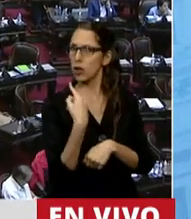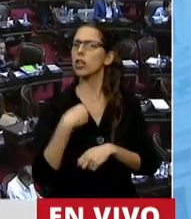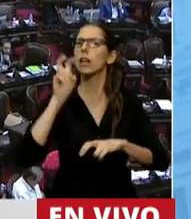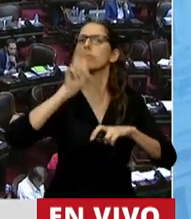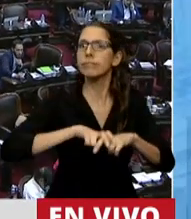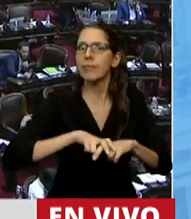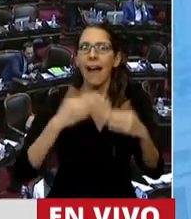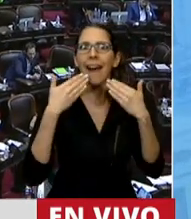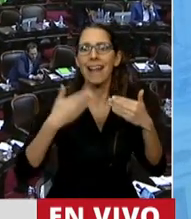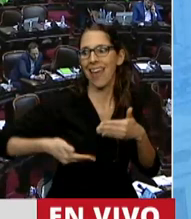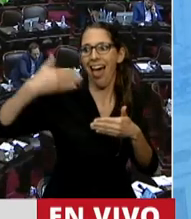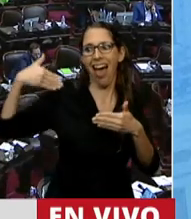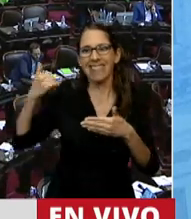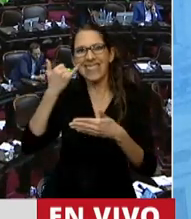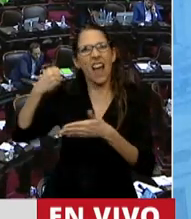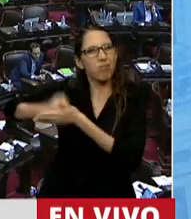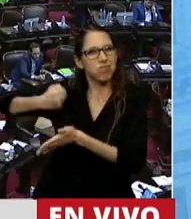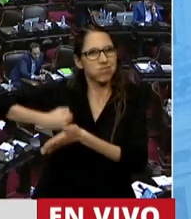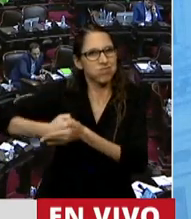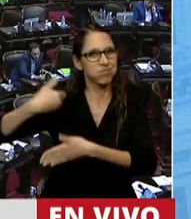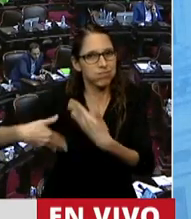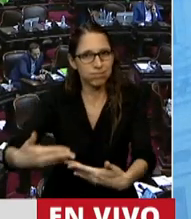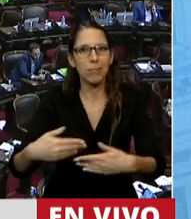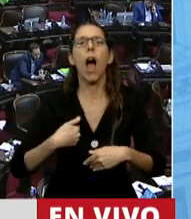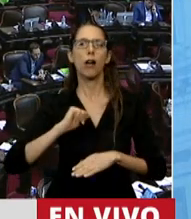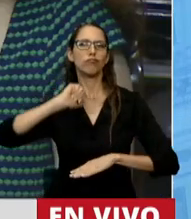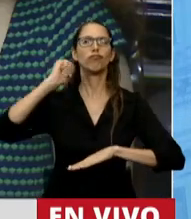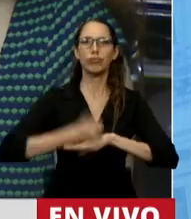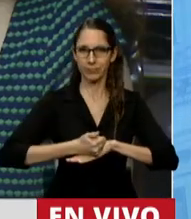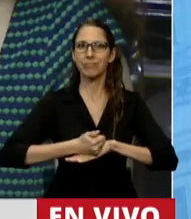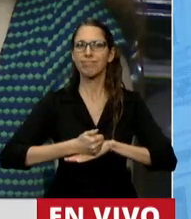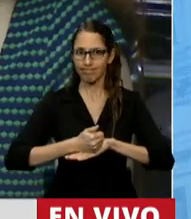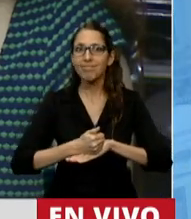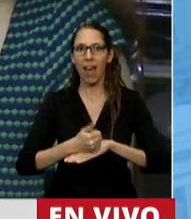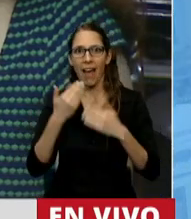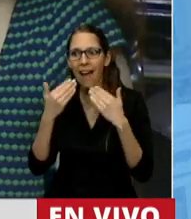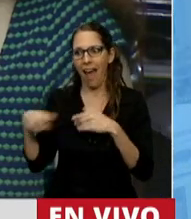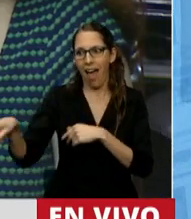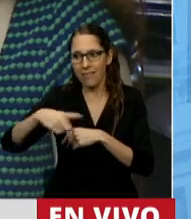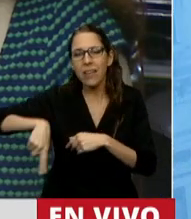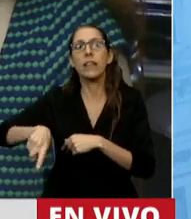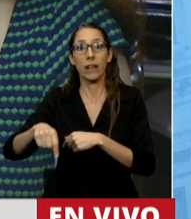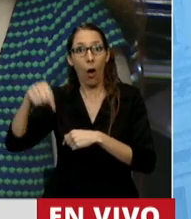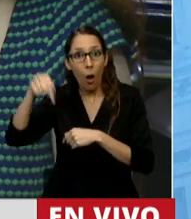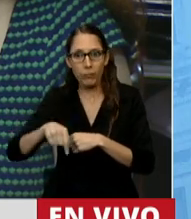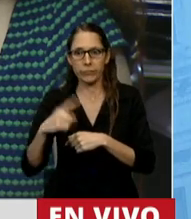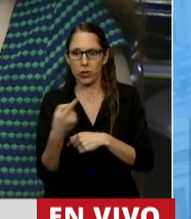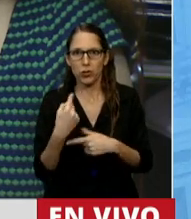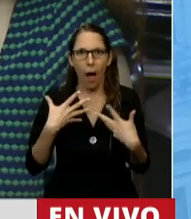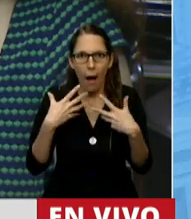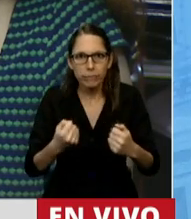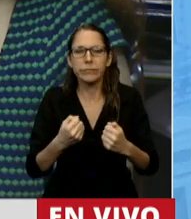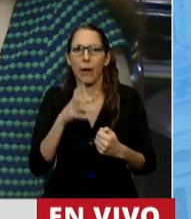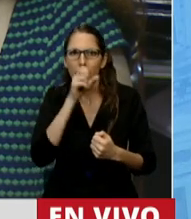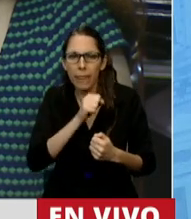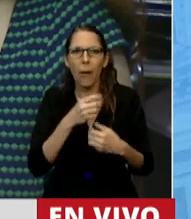otras caminaron primero que nosotras. Y hoy nos paramos en sus hombros para sostener esos pibes y esas pibas que durante todo